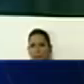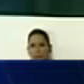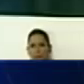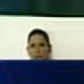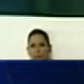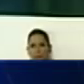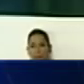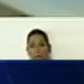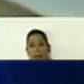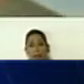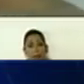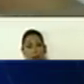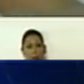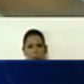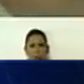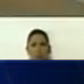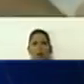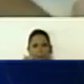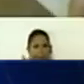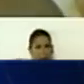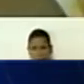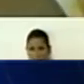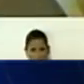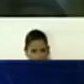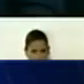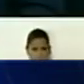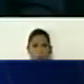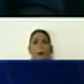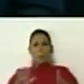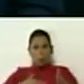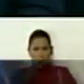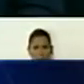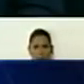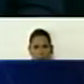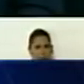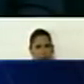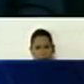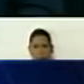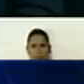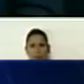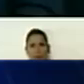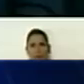En las siguientes cuentas, estas están disponibles para recibir.